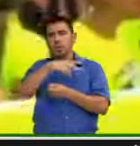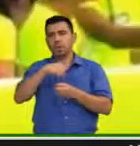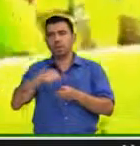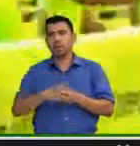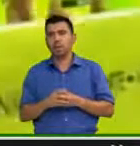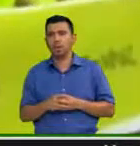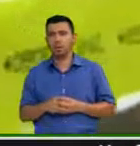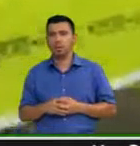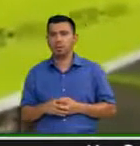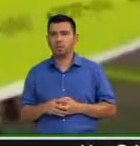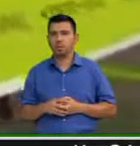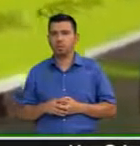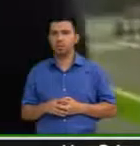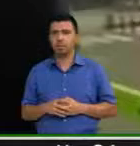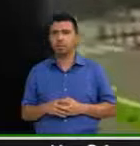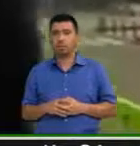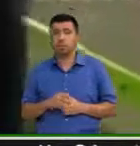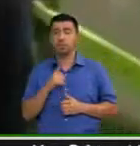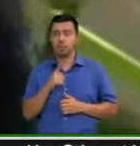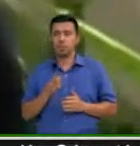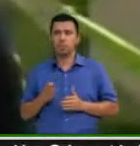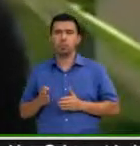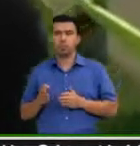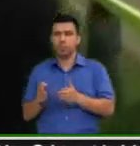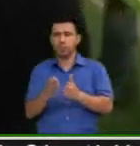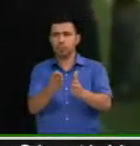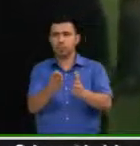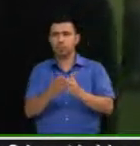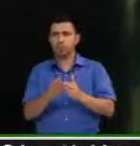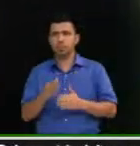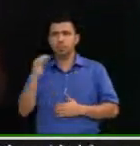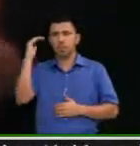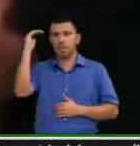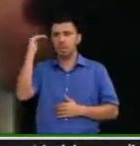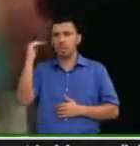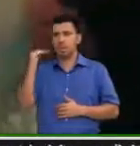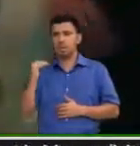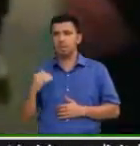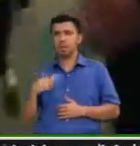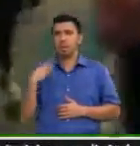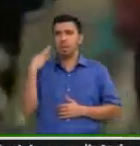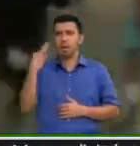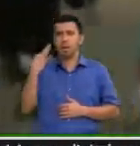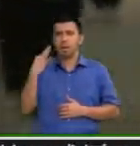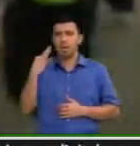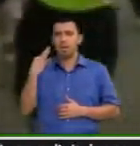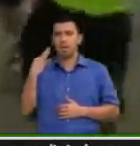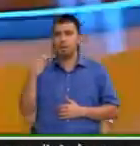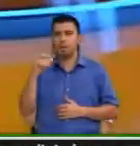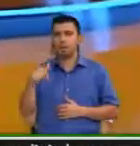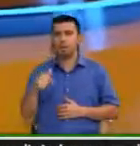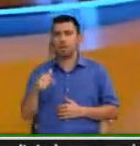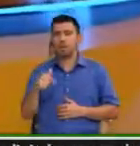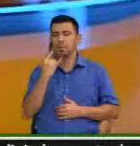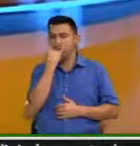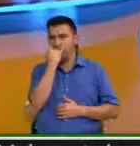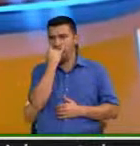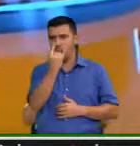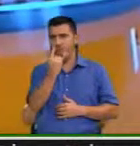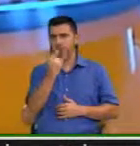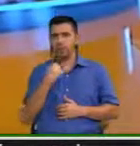las santandereanas. Un recorrido que integrará a los santandereanos en las categorías élite y aficionada. Arrancamos del Parque La